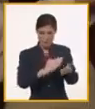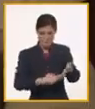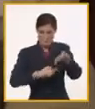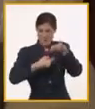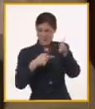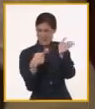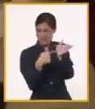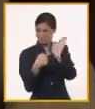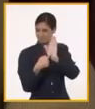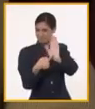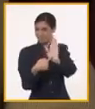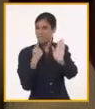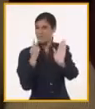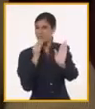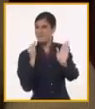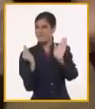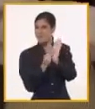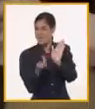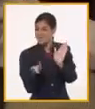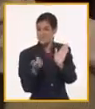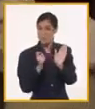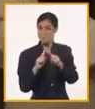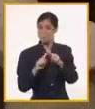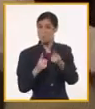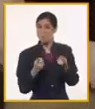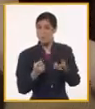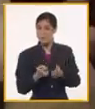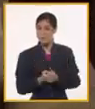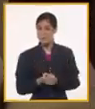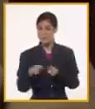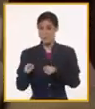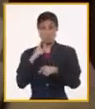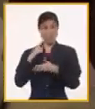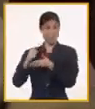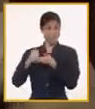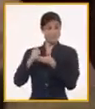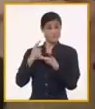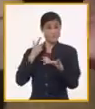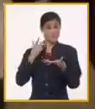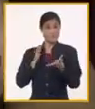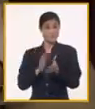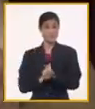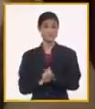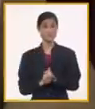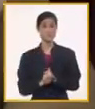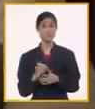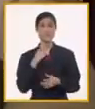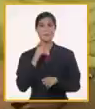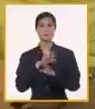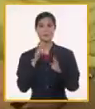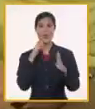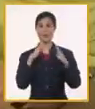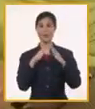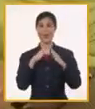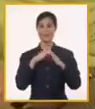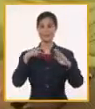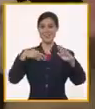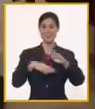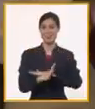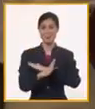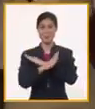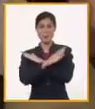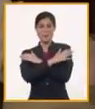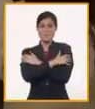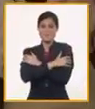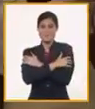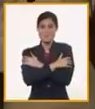con este hombre al que yo le debo tanto y que yo tenía ganas de conocerlo. Por eso es que cuando llegó a la casa lo abrazó. Entonces, claro. Por eso es que yo